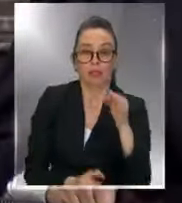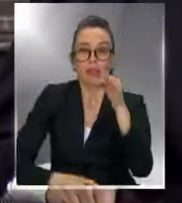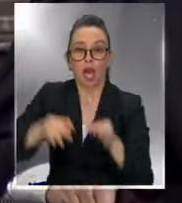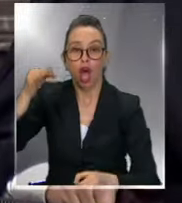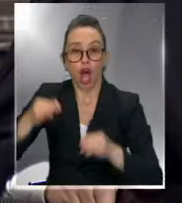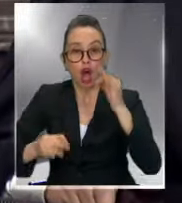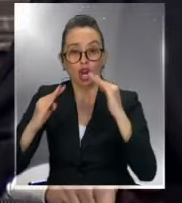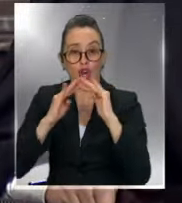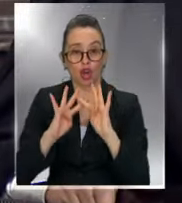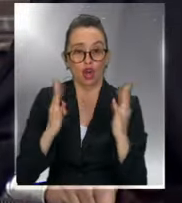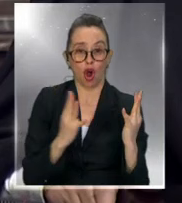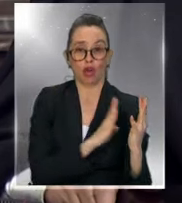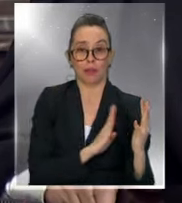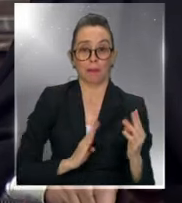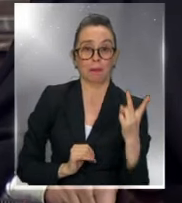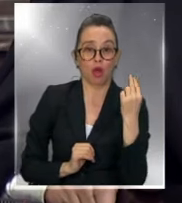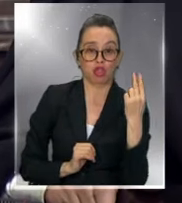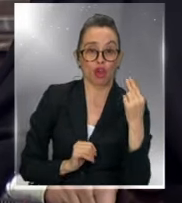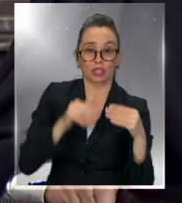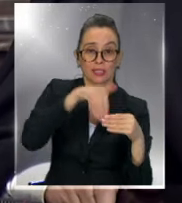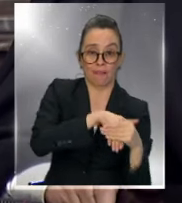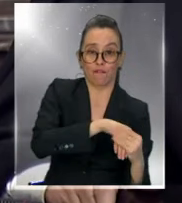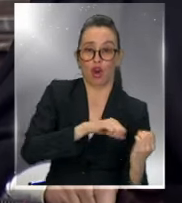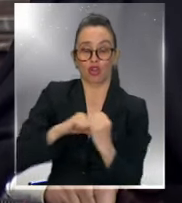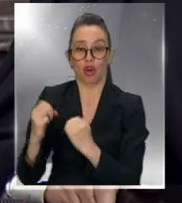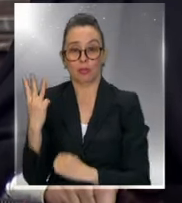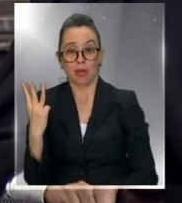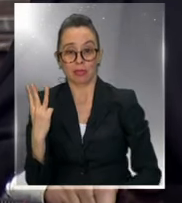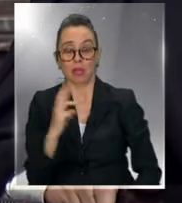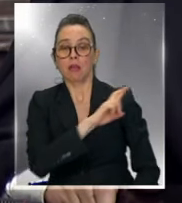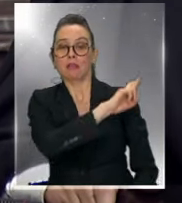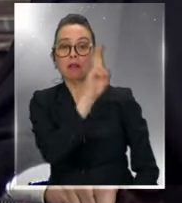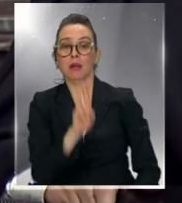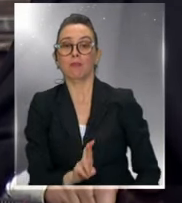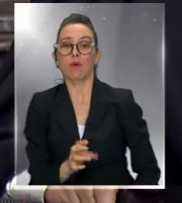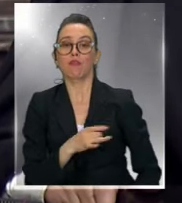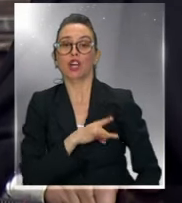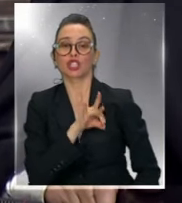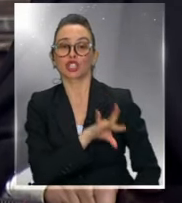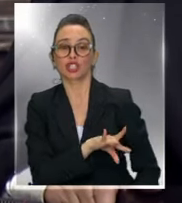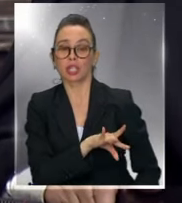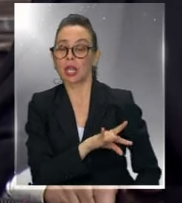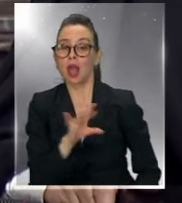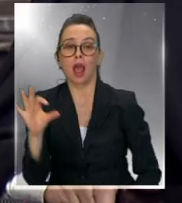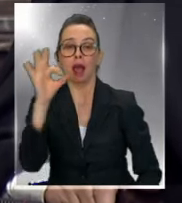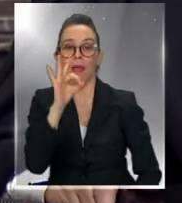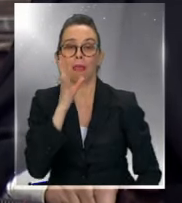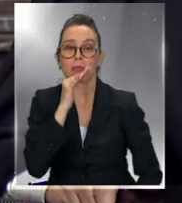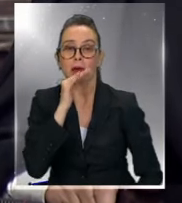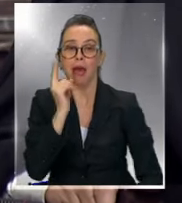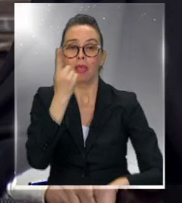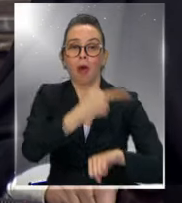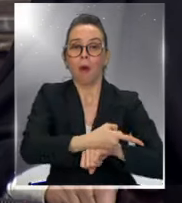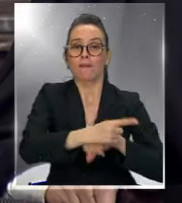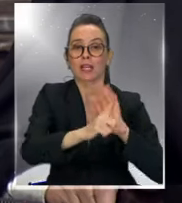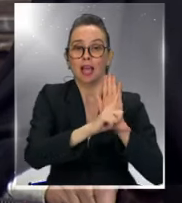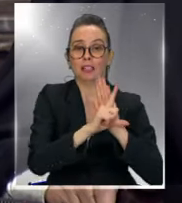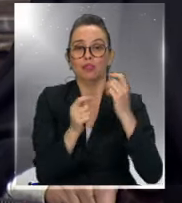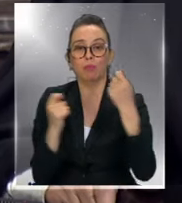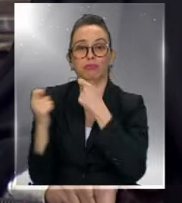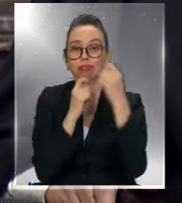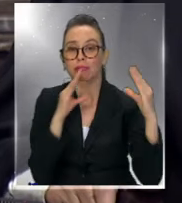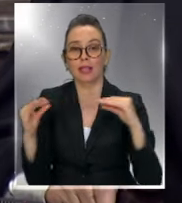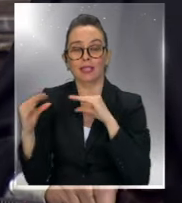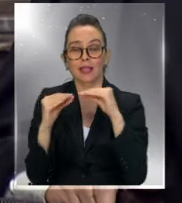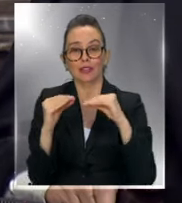12 votos contra 3, concluye que la República de Chile no contrajo la obligación legal de negociar